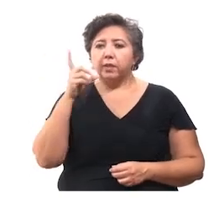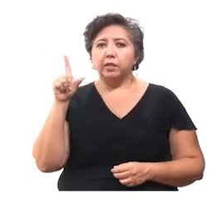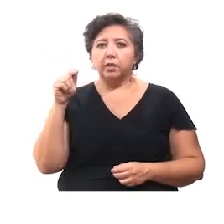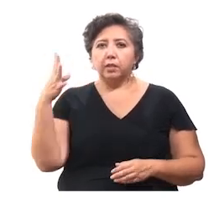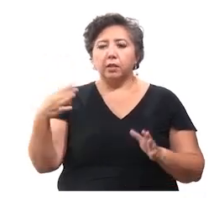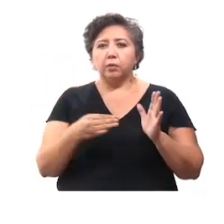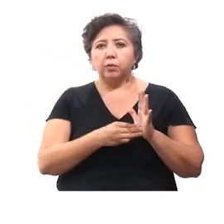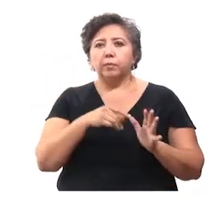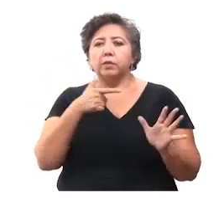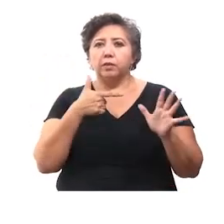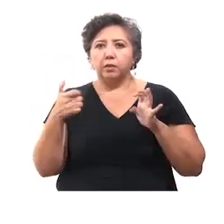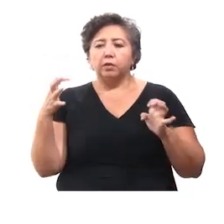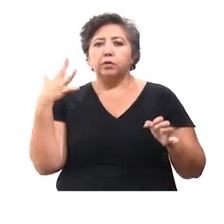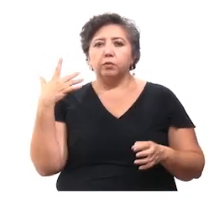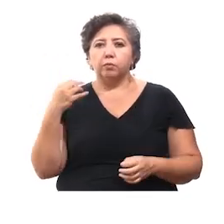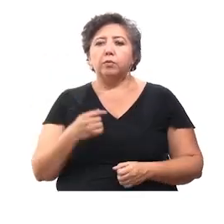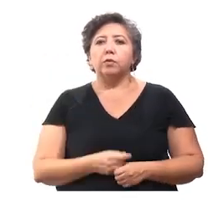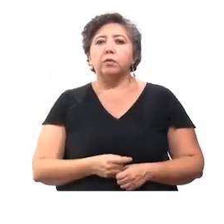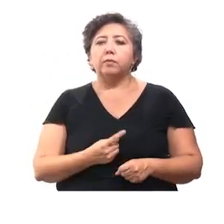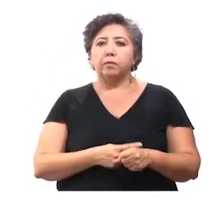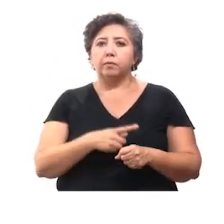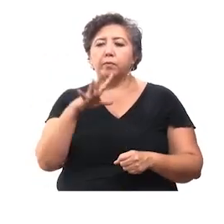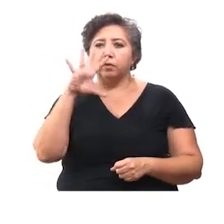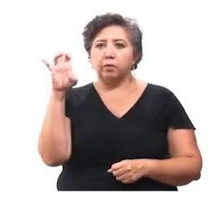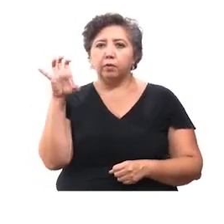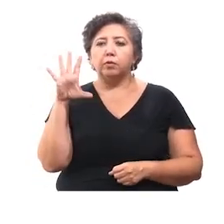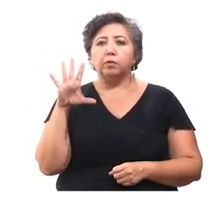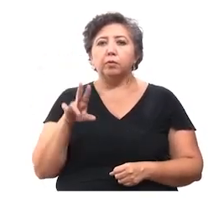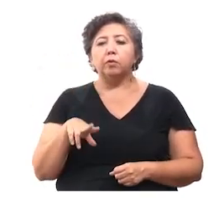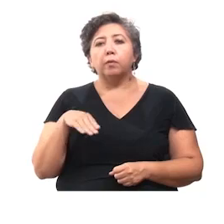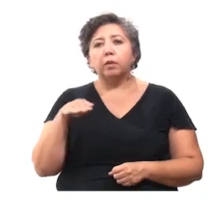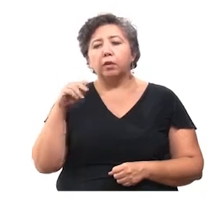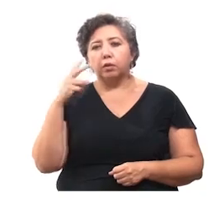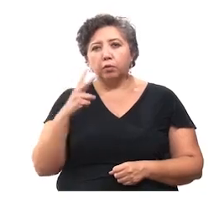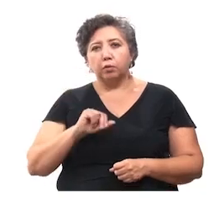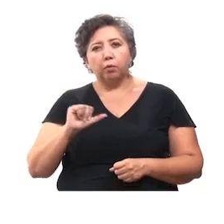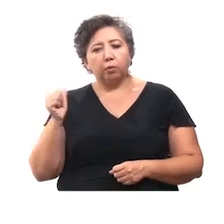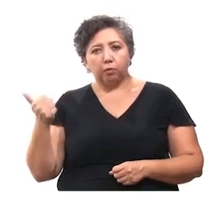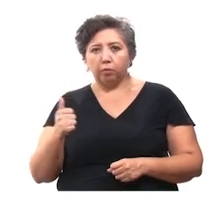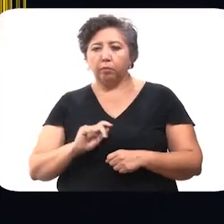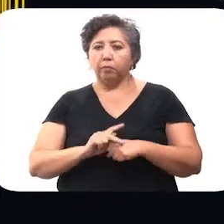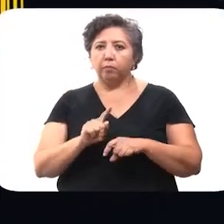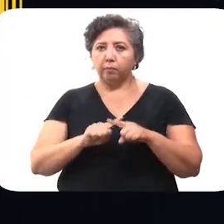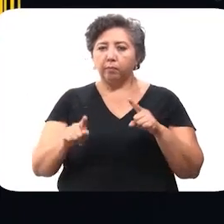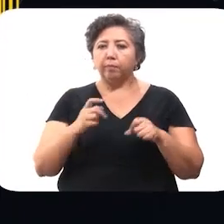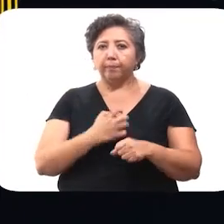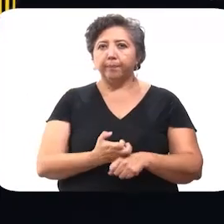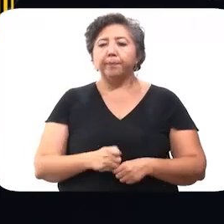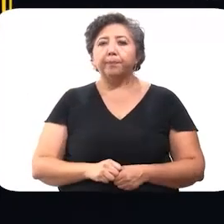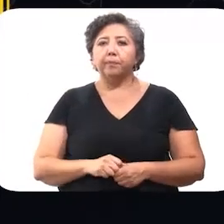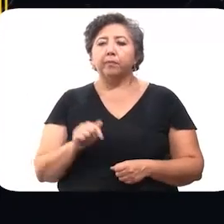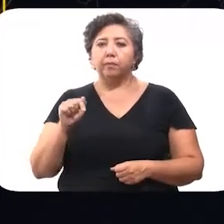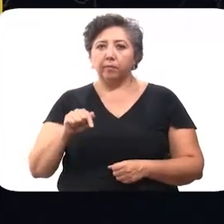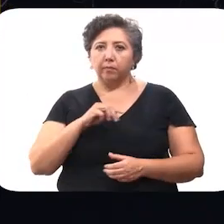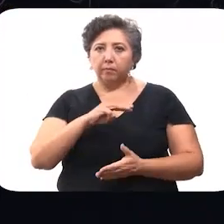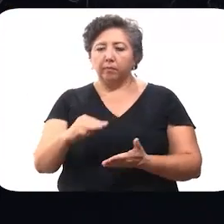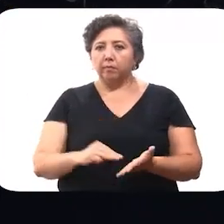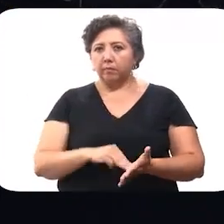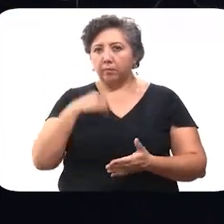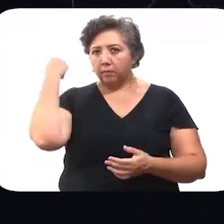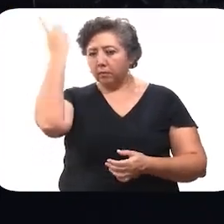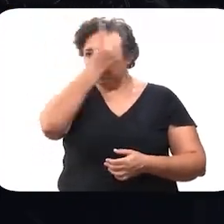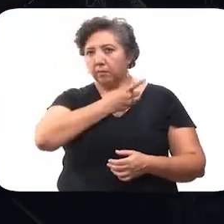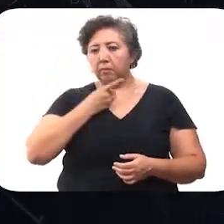los 74.750 casos positivos, 592 son de otro país u otro estado. Específicamente en Mérida